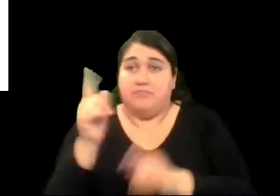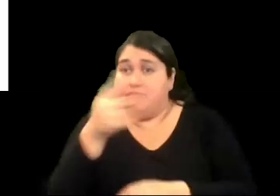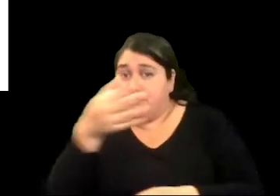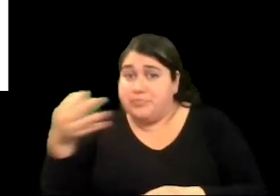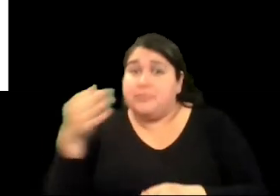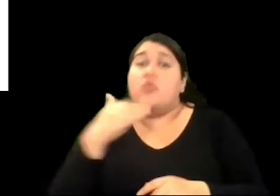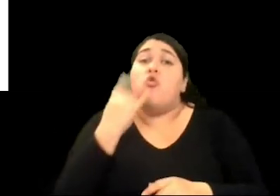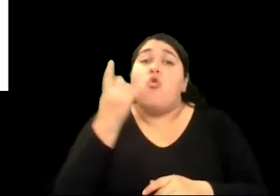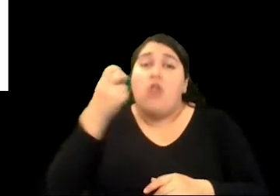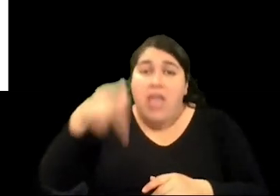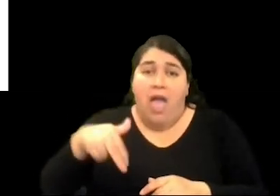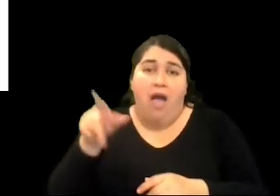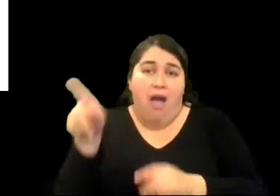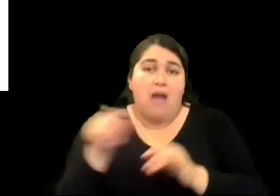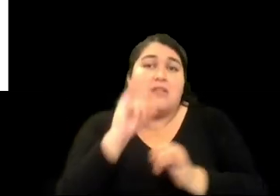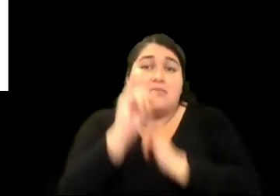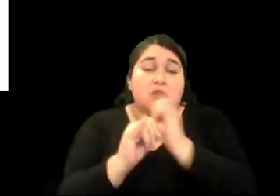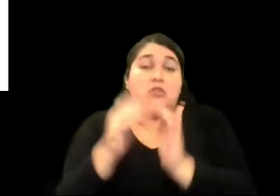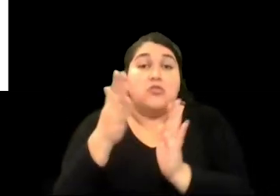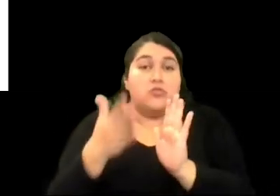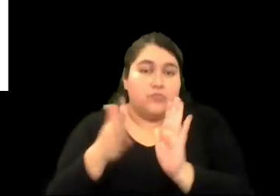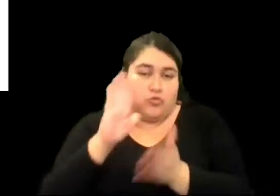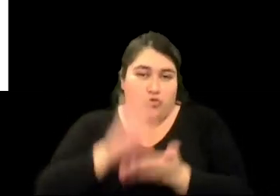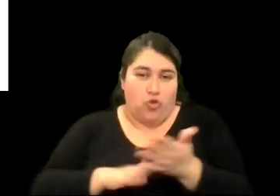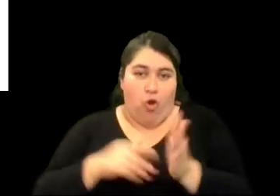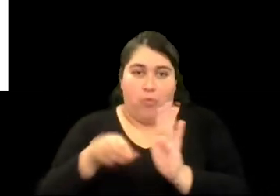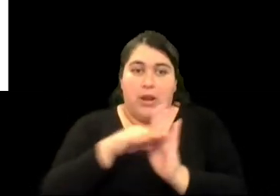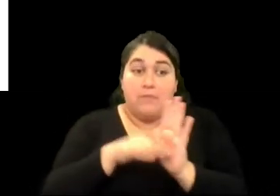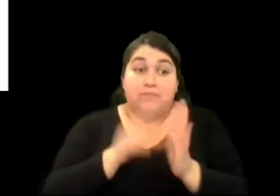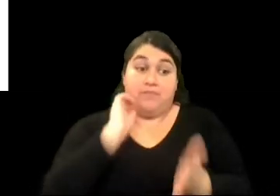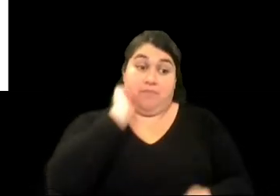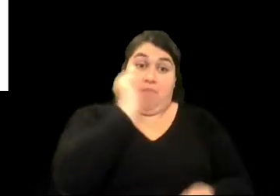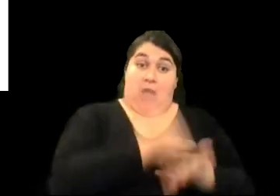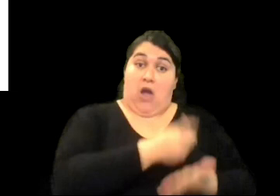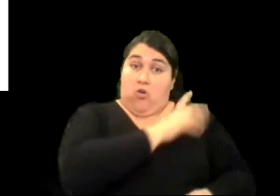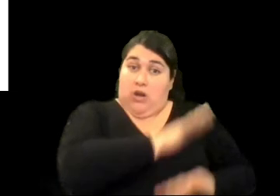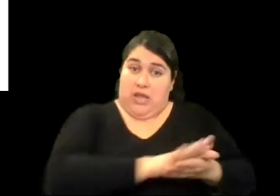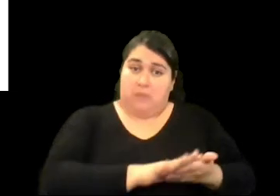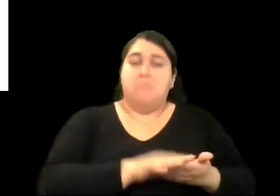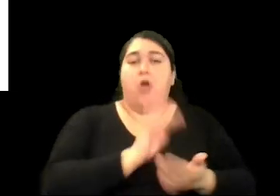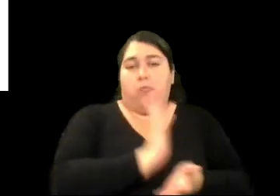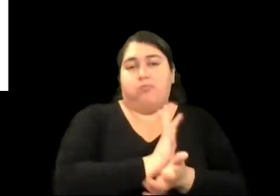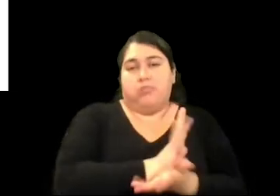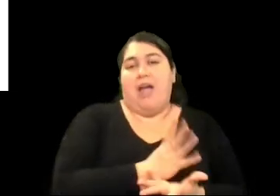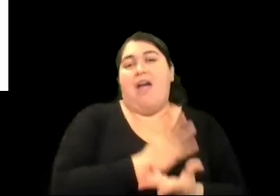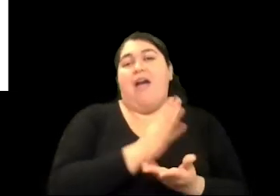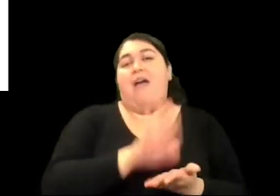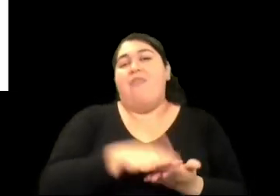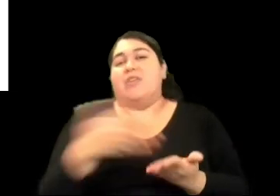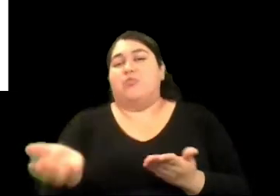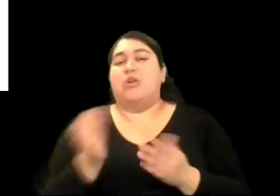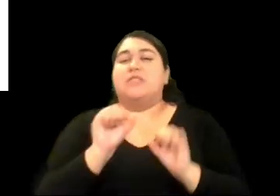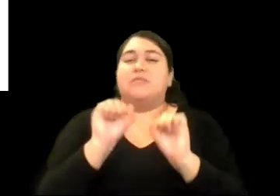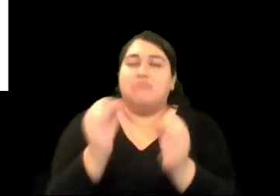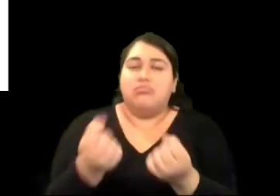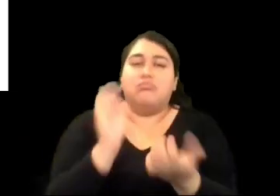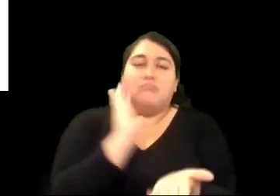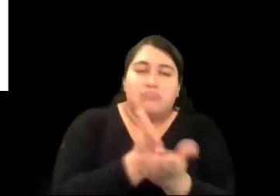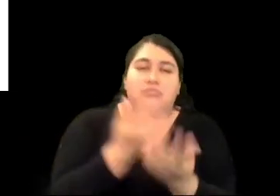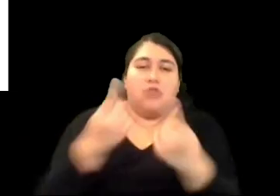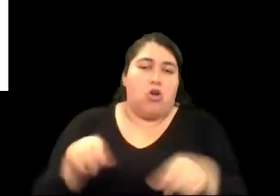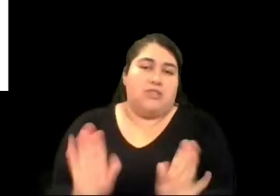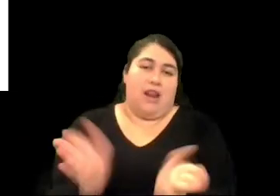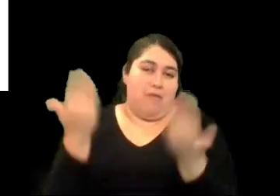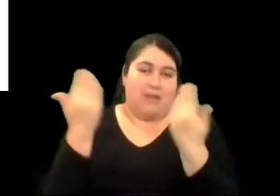de extinción de la obligación tributaria, es decir, de cancelar una obligación, es una compensación. Eh, Así que bueno, sí, gracias